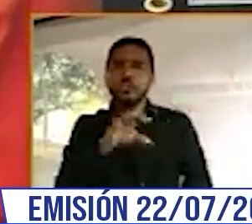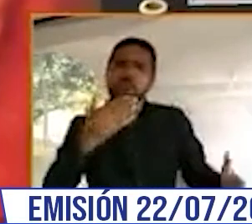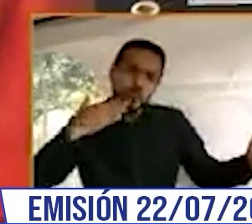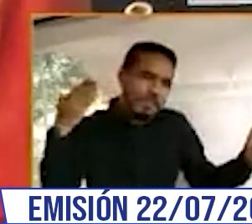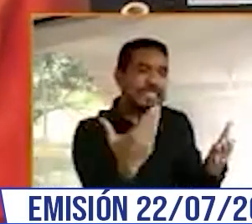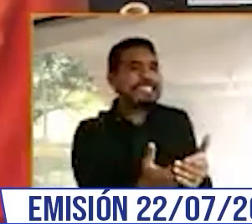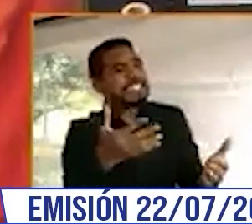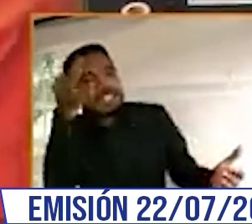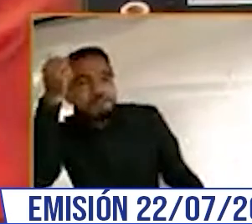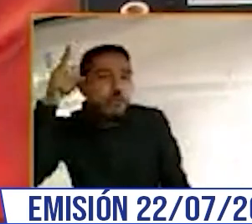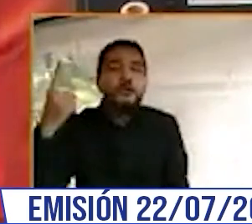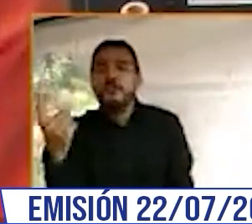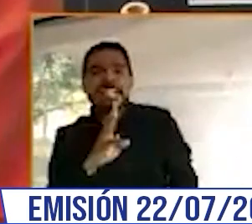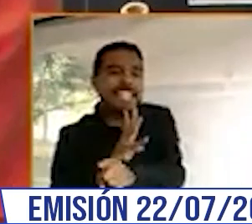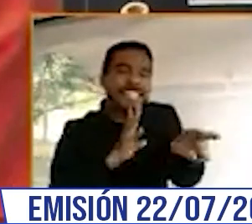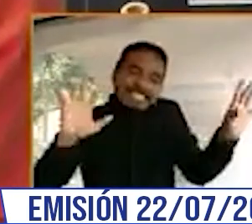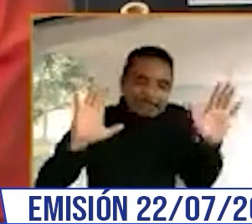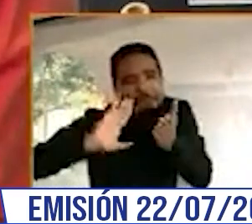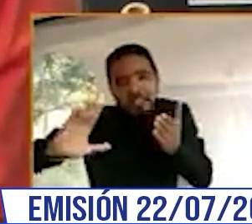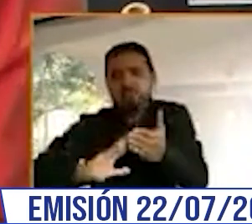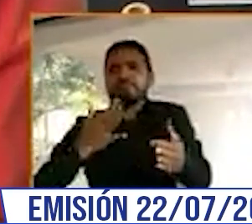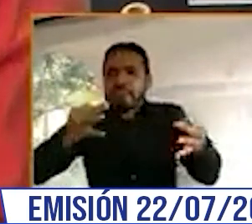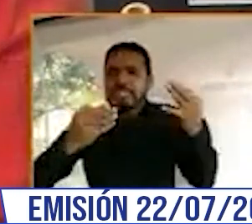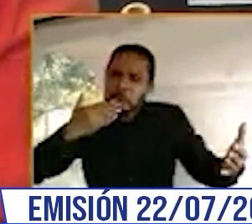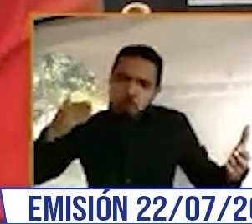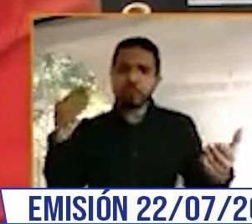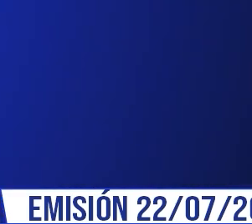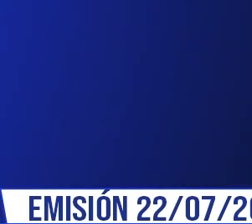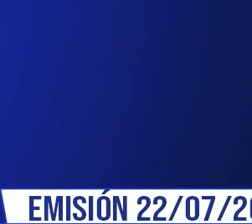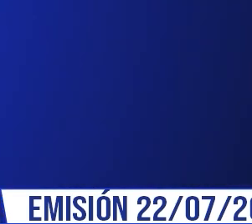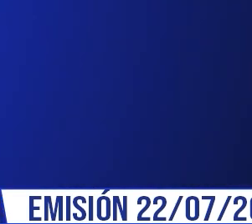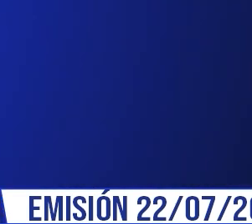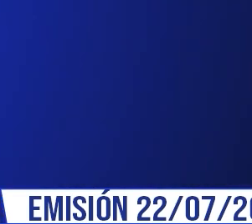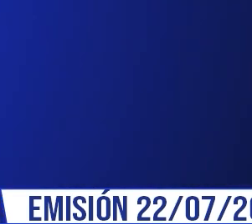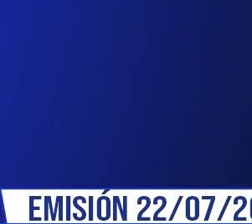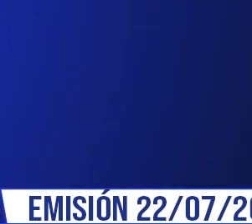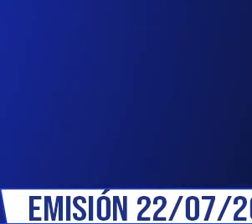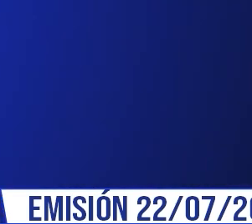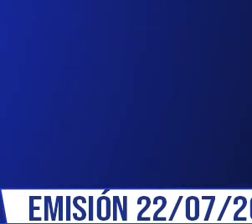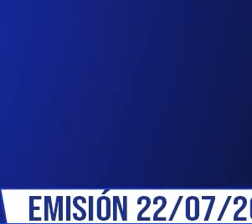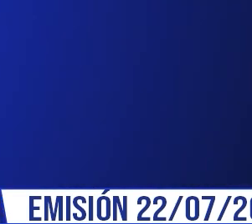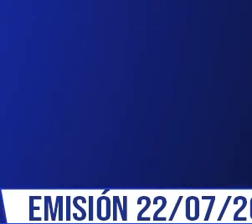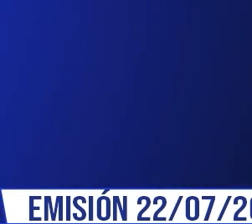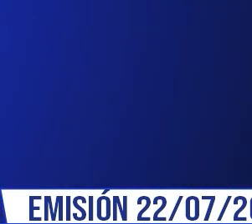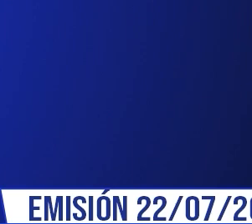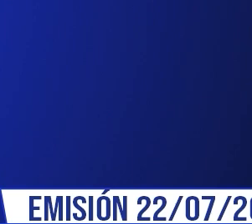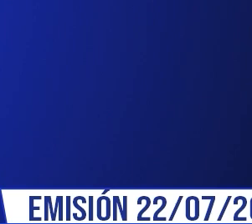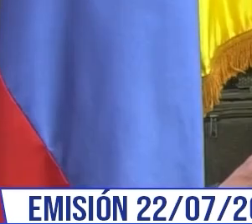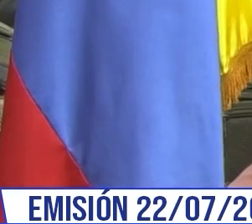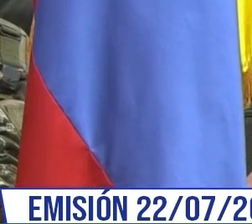Magníficos y llenos de orgullo por los 214 años de independencia fueron los desfiles de Chía, Cajica y